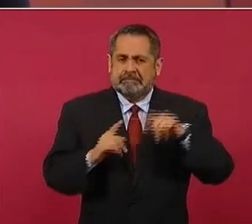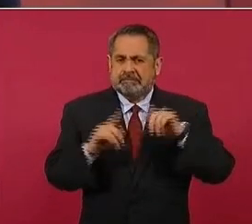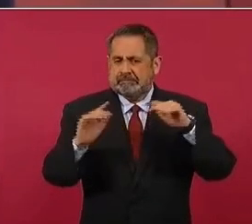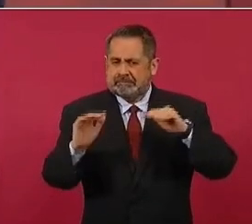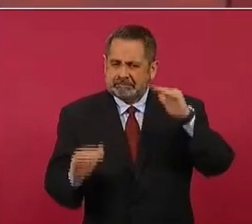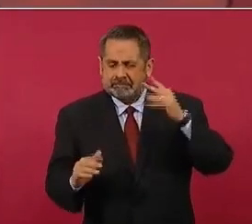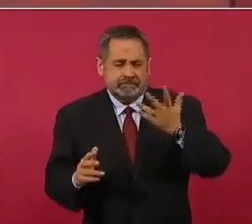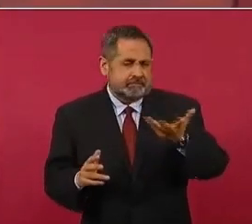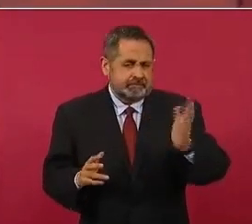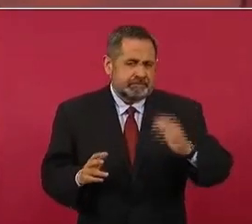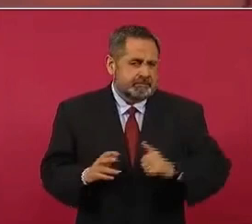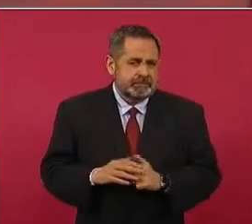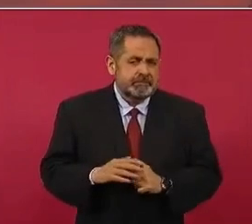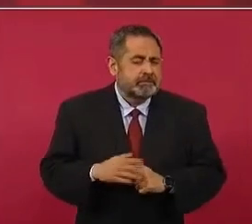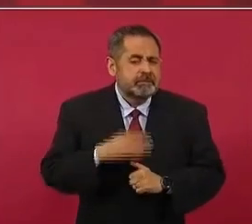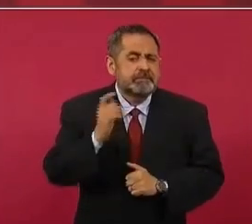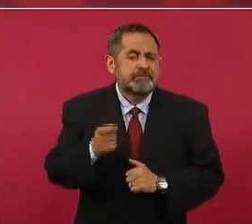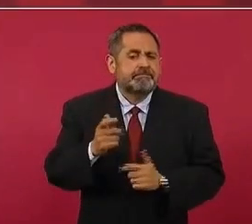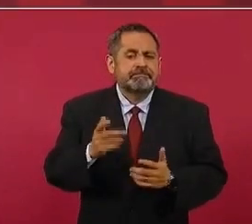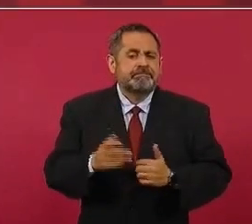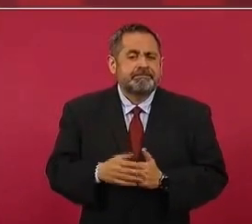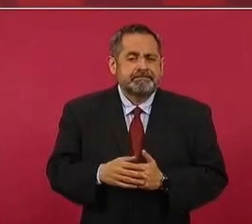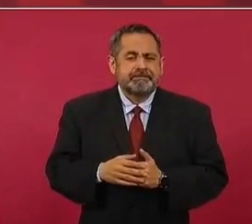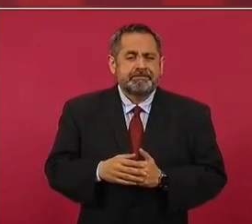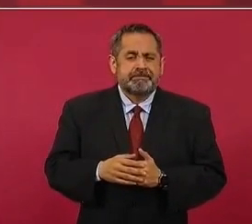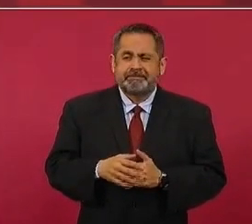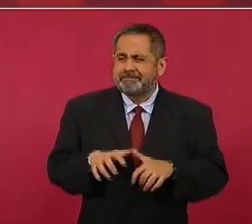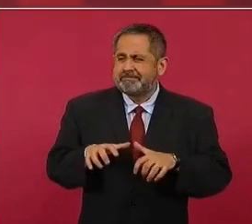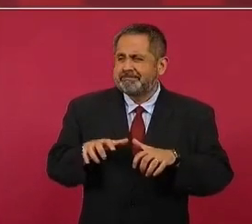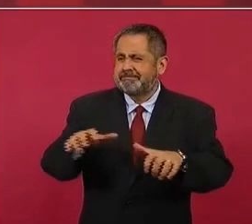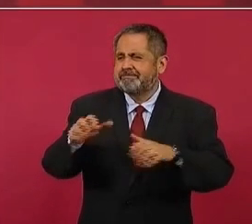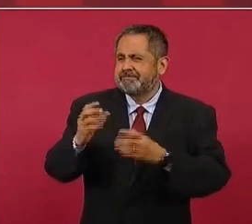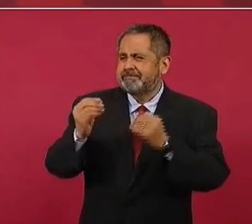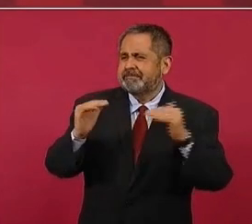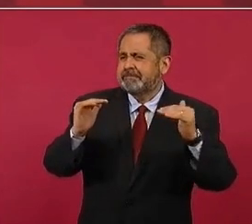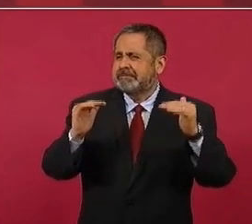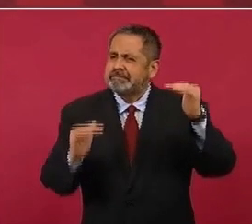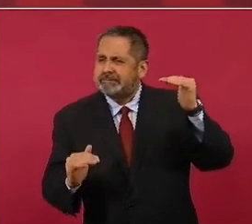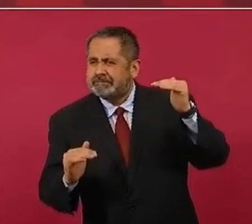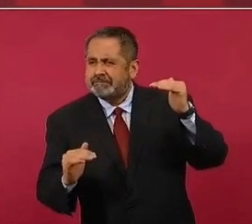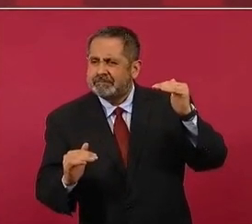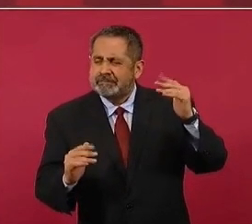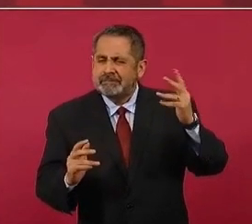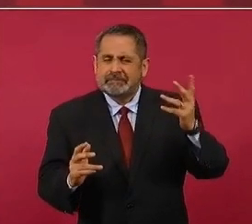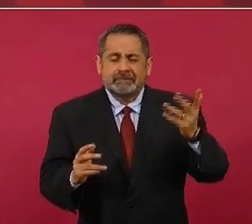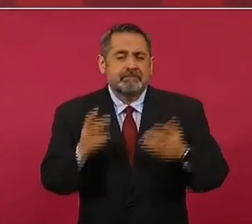La polarización es porque hay una monstruosa desigualdad.